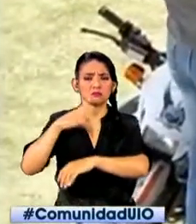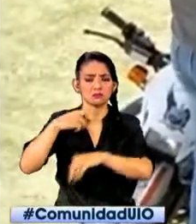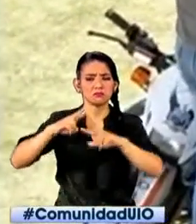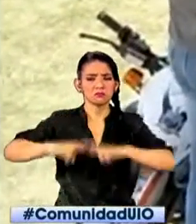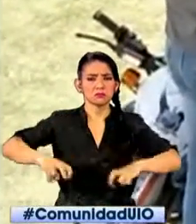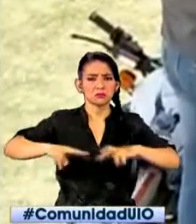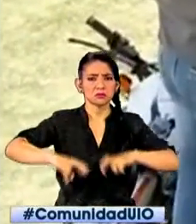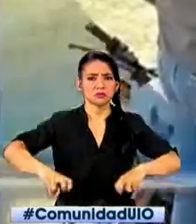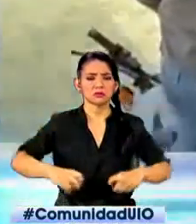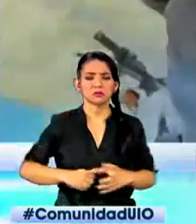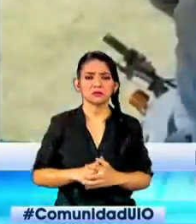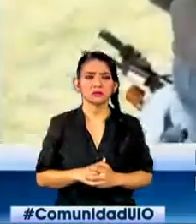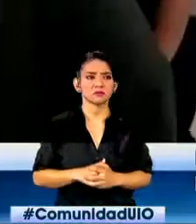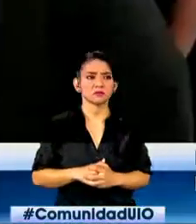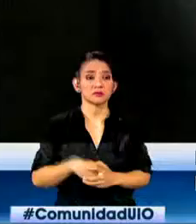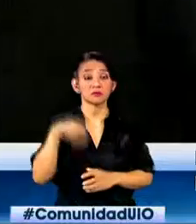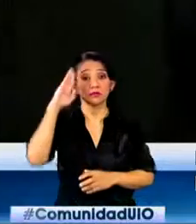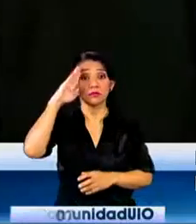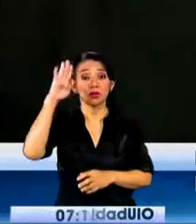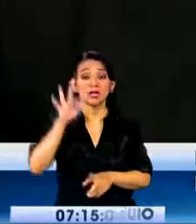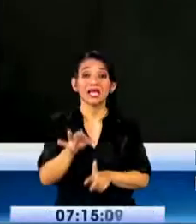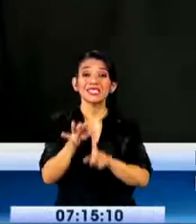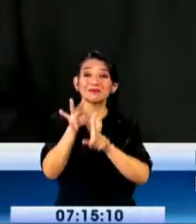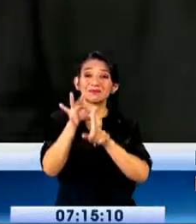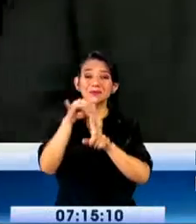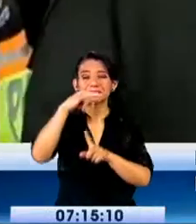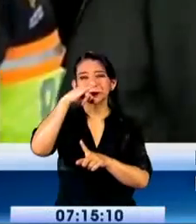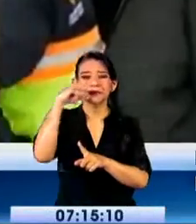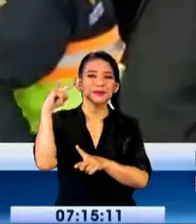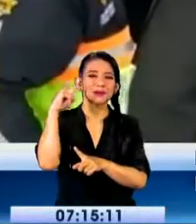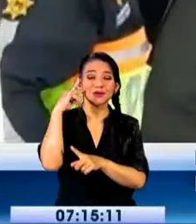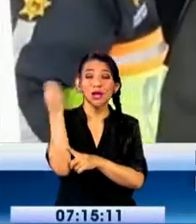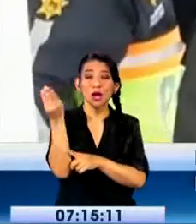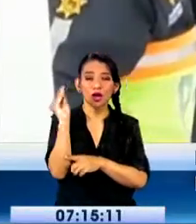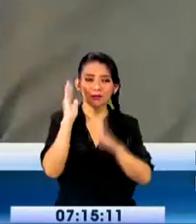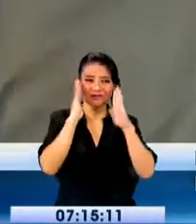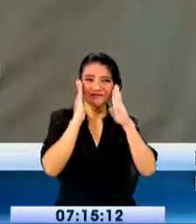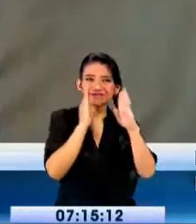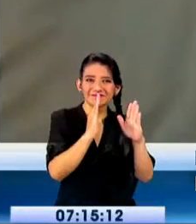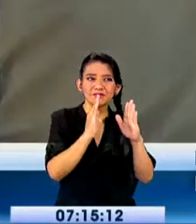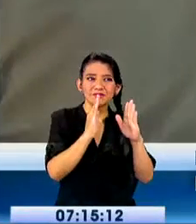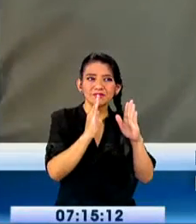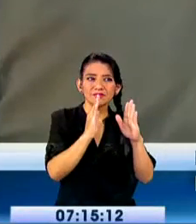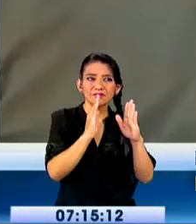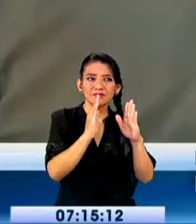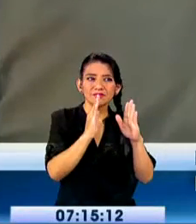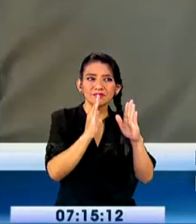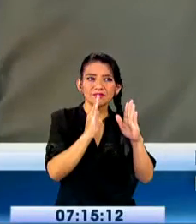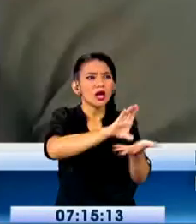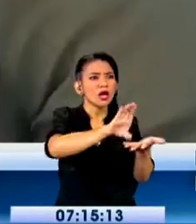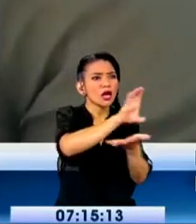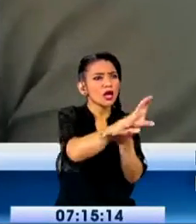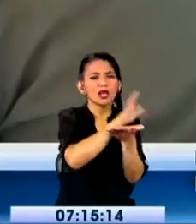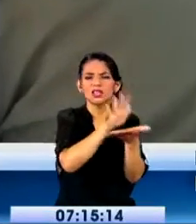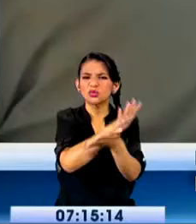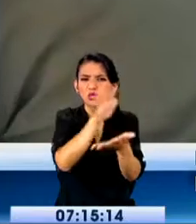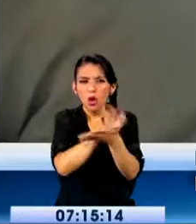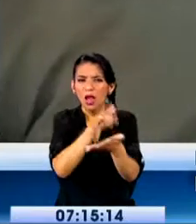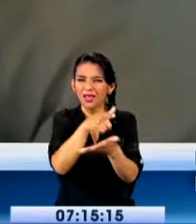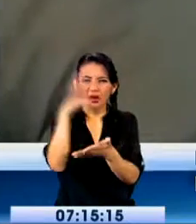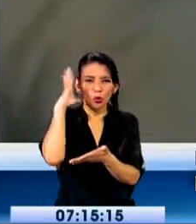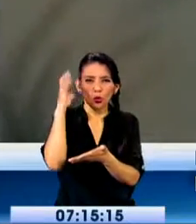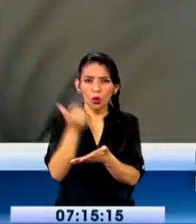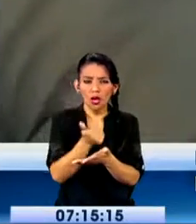el operativo realizado por la policía especializada en niños, niñas y adolescentes, en los exteriores de los centros educativos de la provincia de Azuaya, los